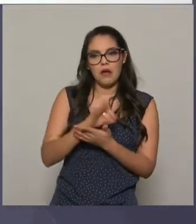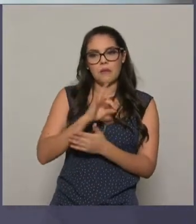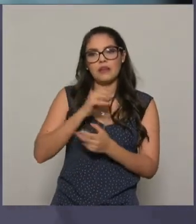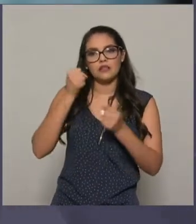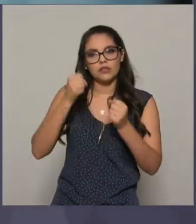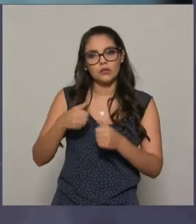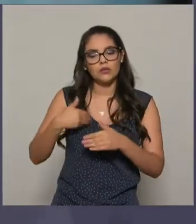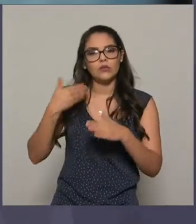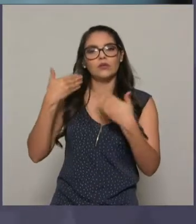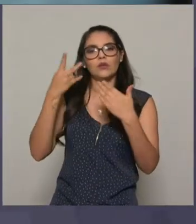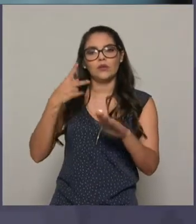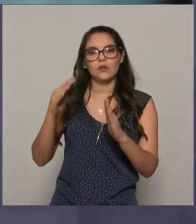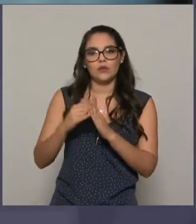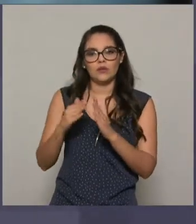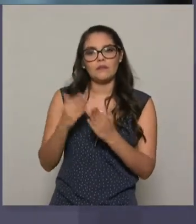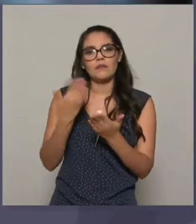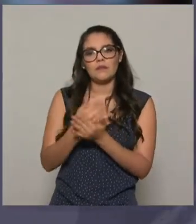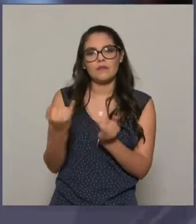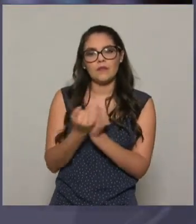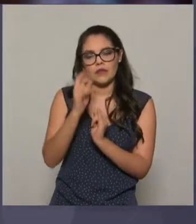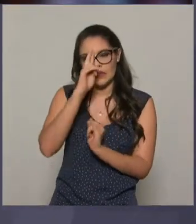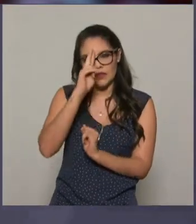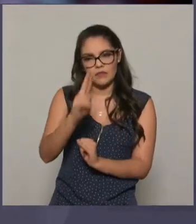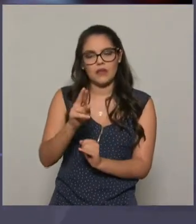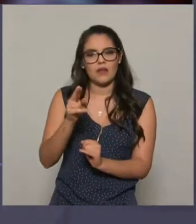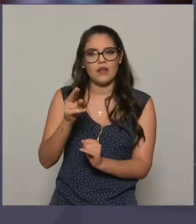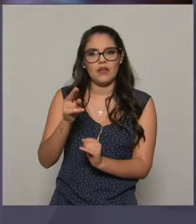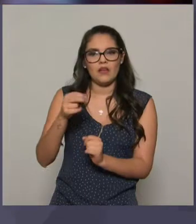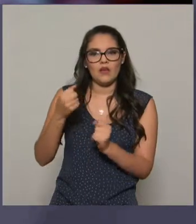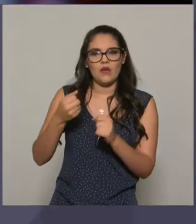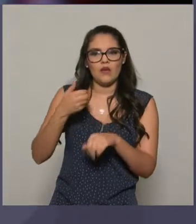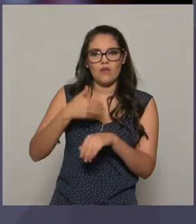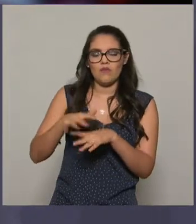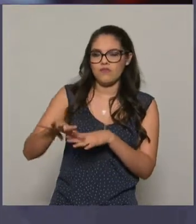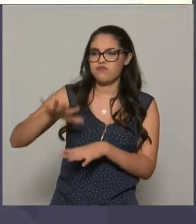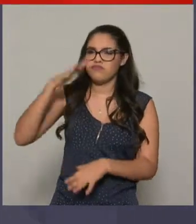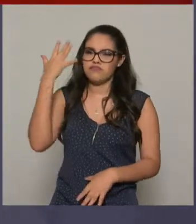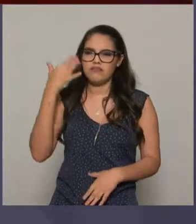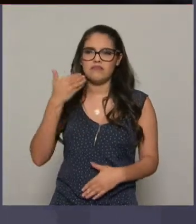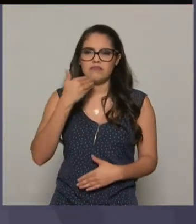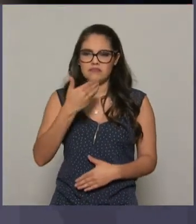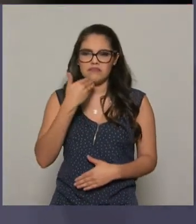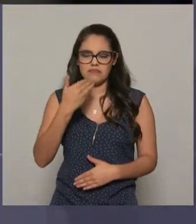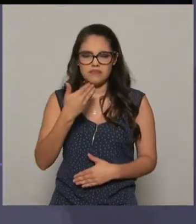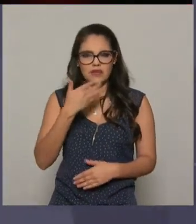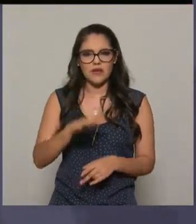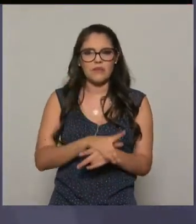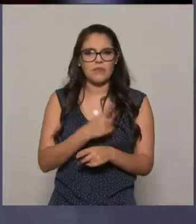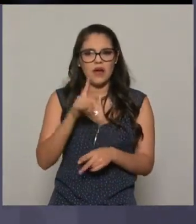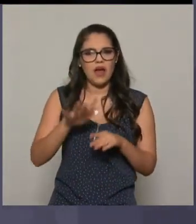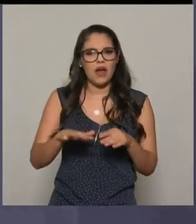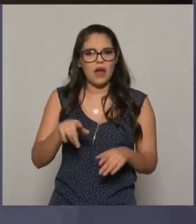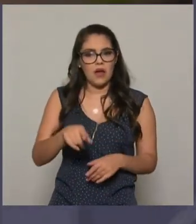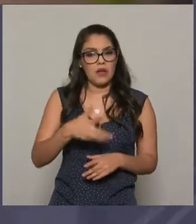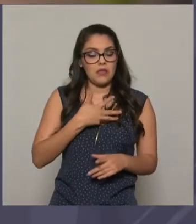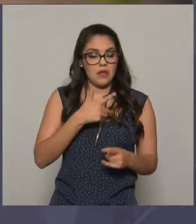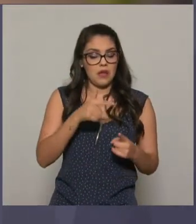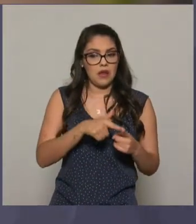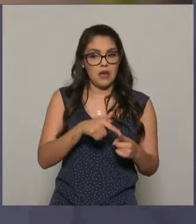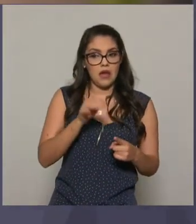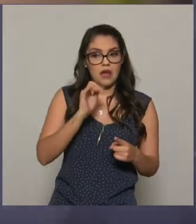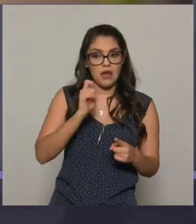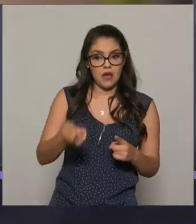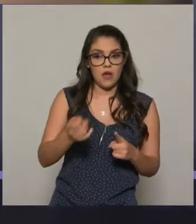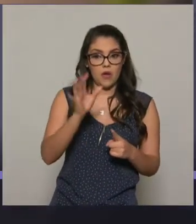sus destinos. Y al mismo tiempo, respetar la velocidad es un bien para quien conduce un automóvil particular, porque no es lo mismo tener una colisión